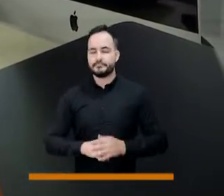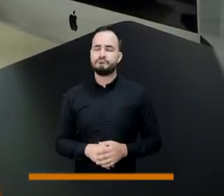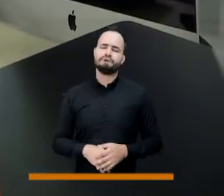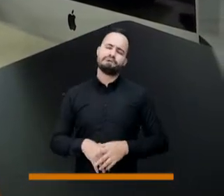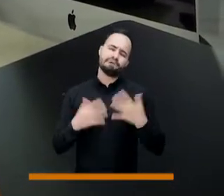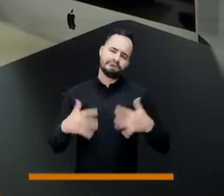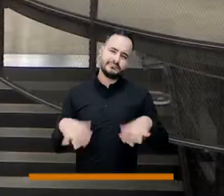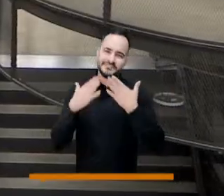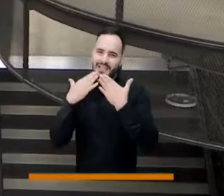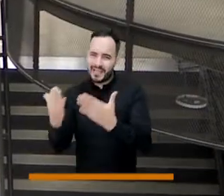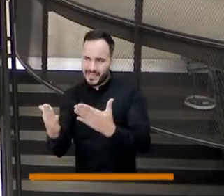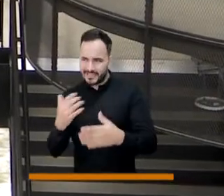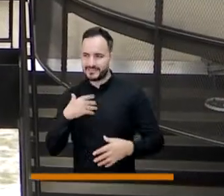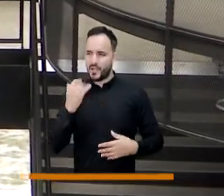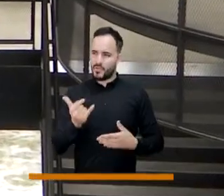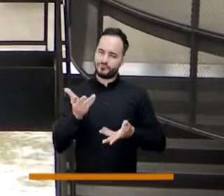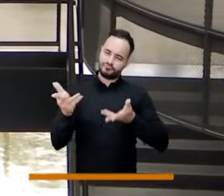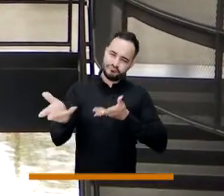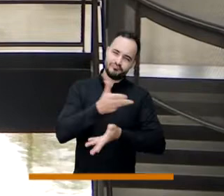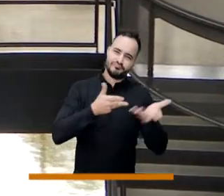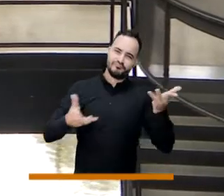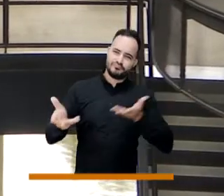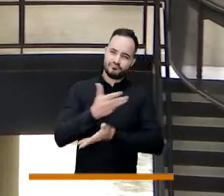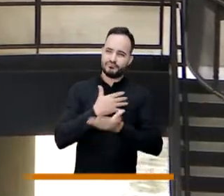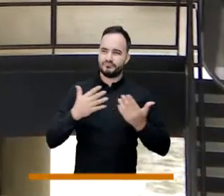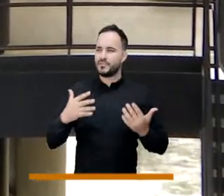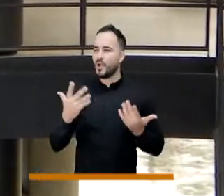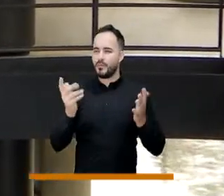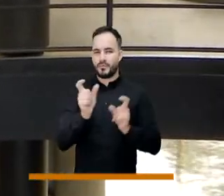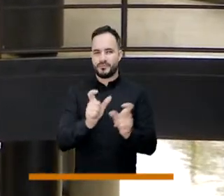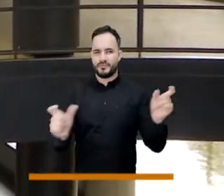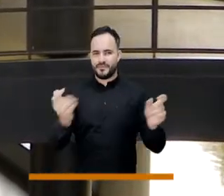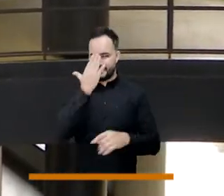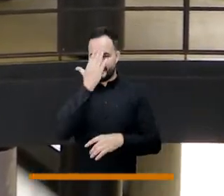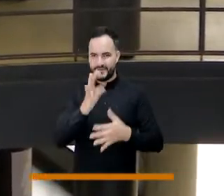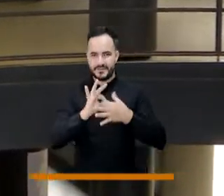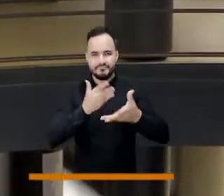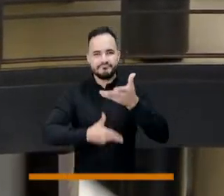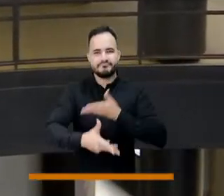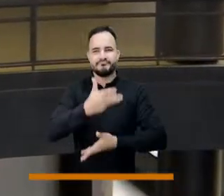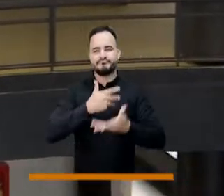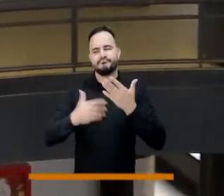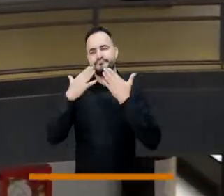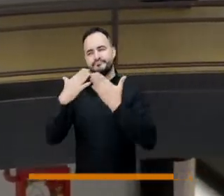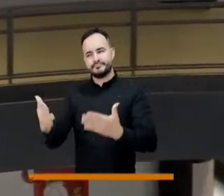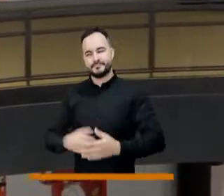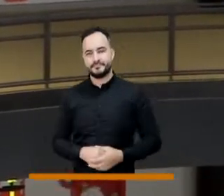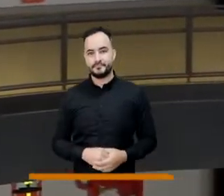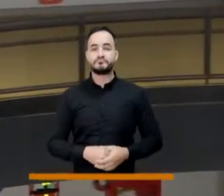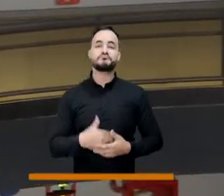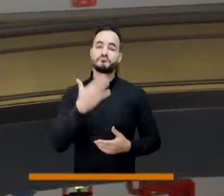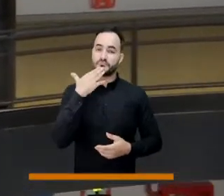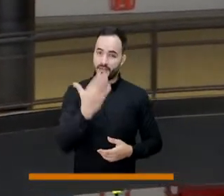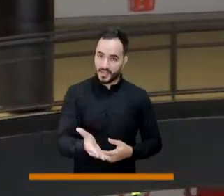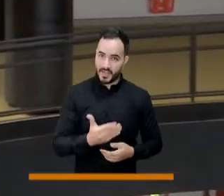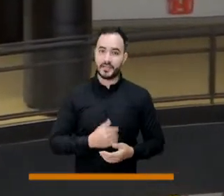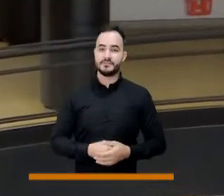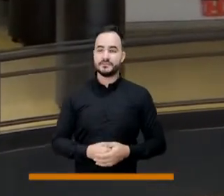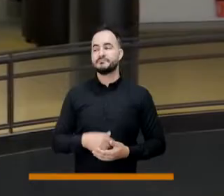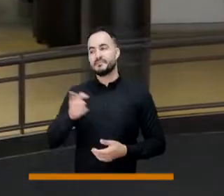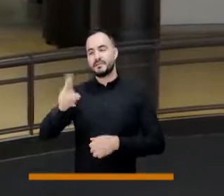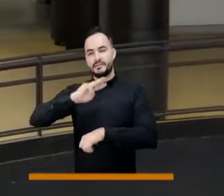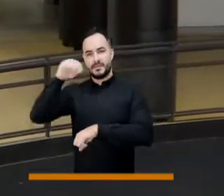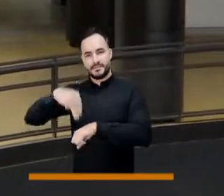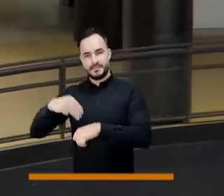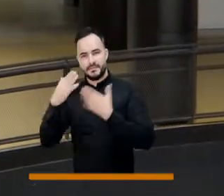Aura, muchísimas gracias por acompañarnos hoy en De Frente a la Gente a través de este espacio del Consejo de nuestra ciudad.